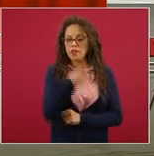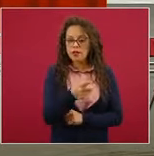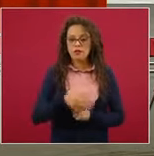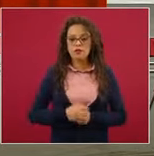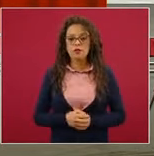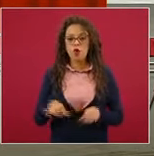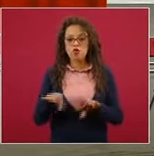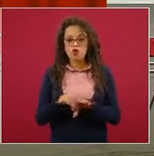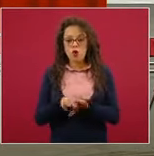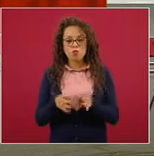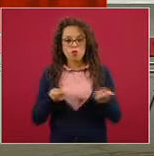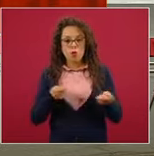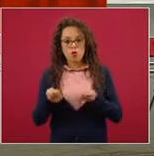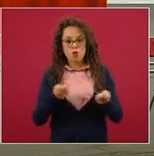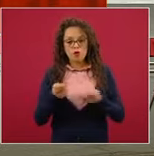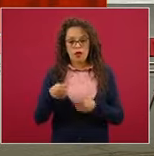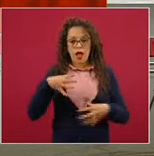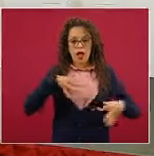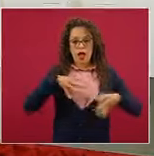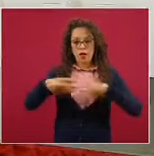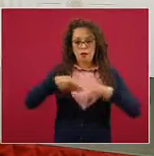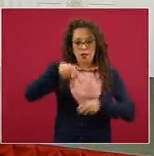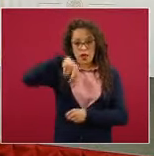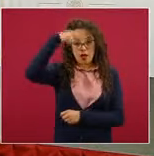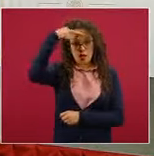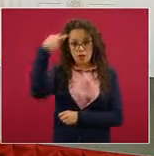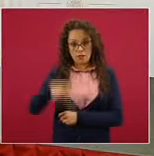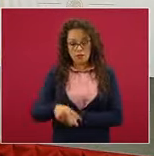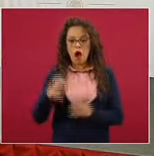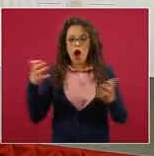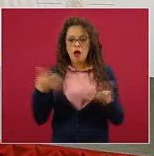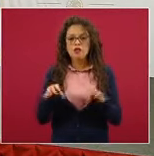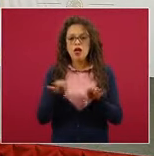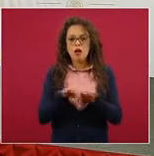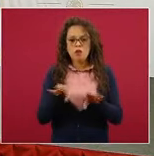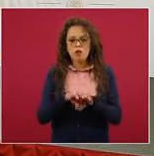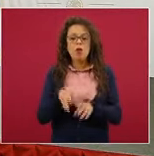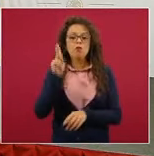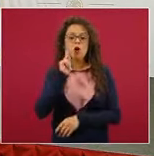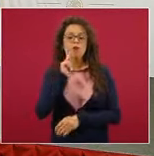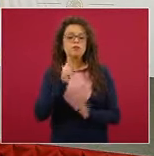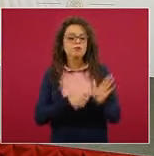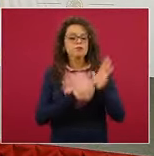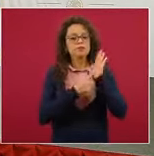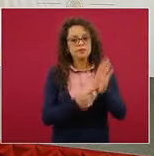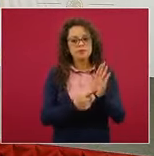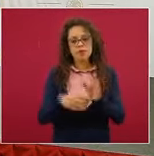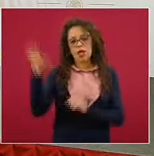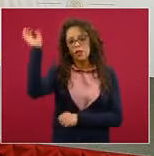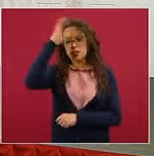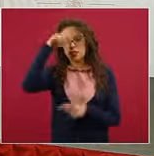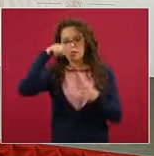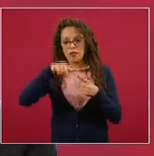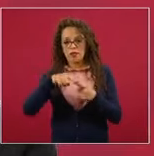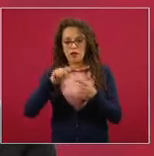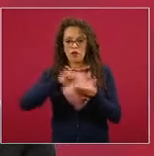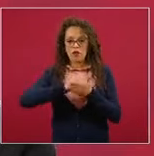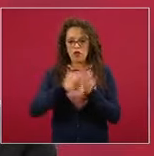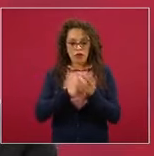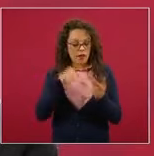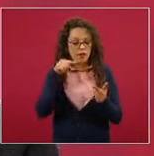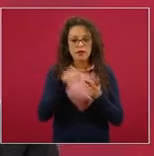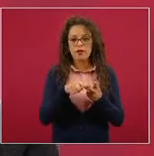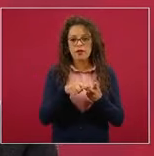epidemia en México se hace con criterios científicos, con evidencia, con criterios técnicos, y